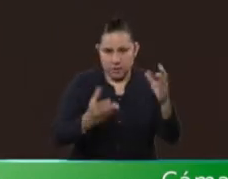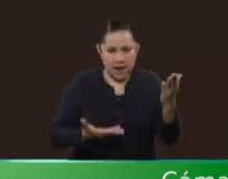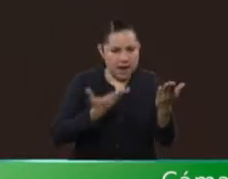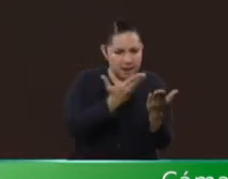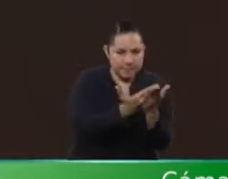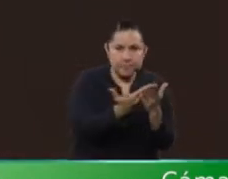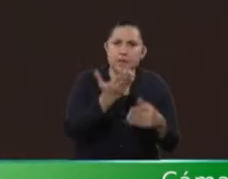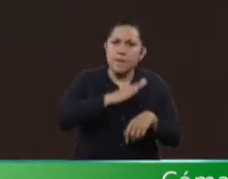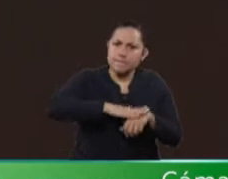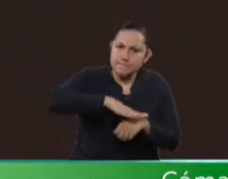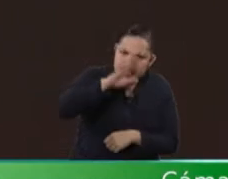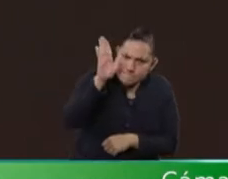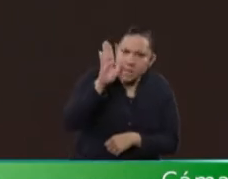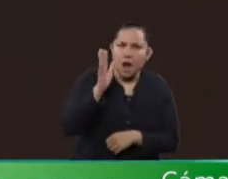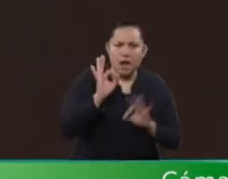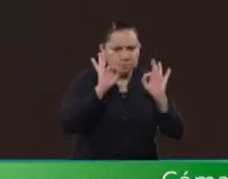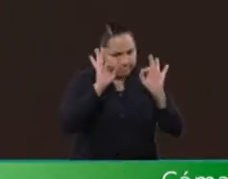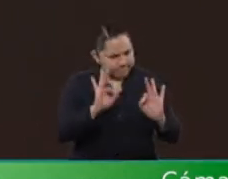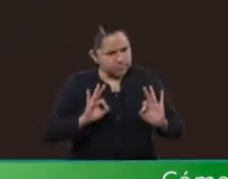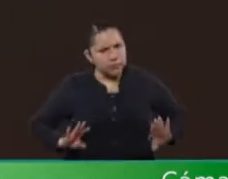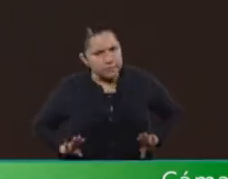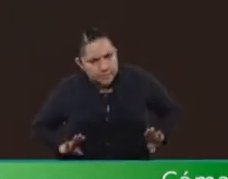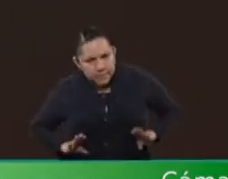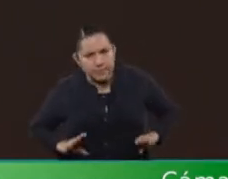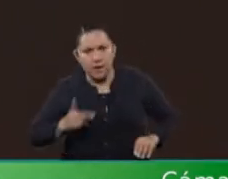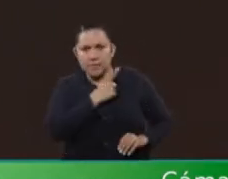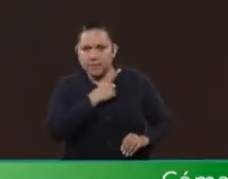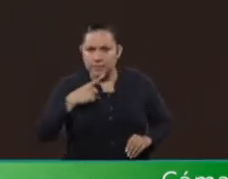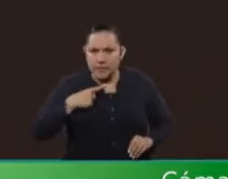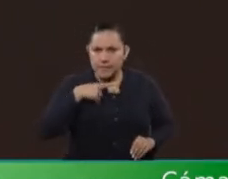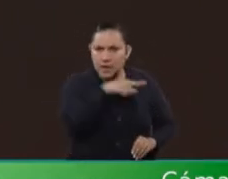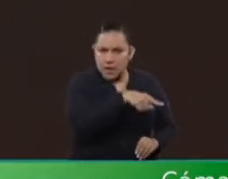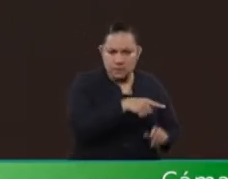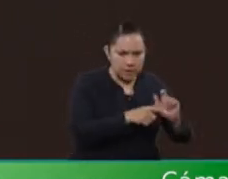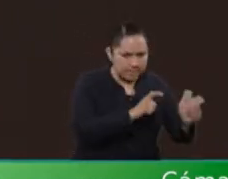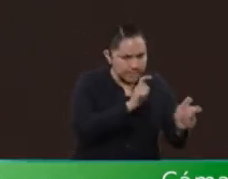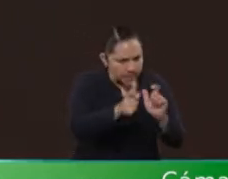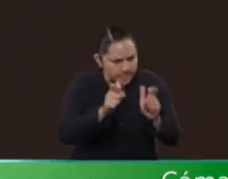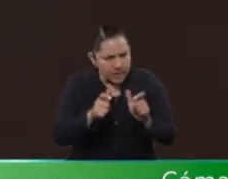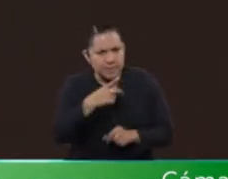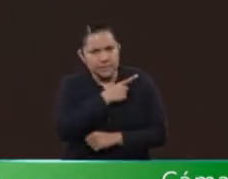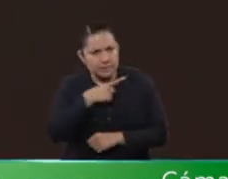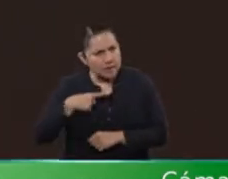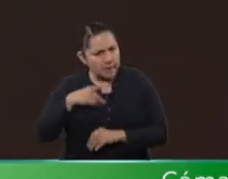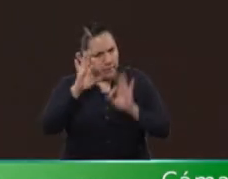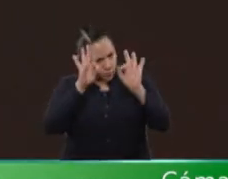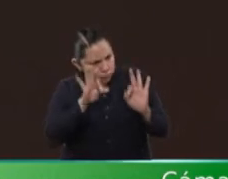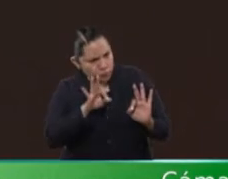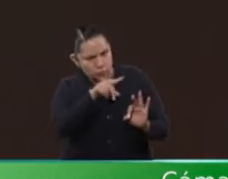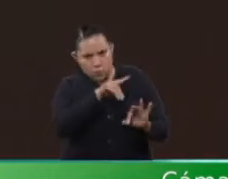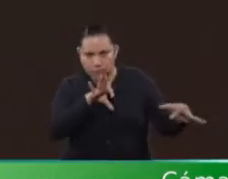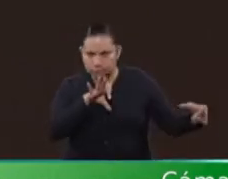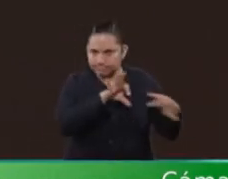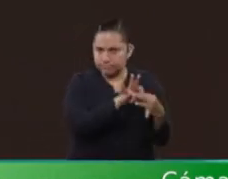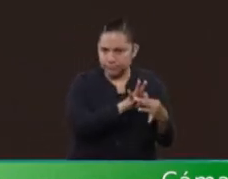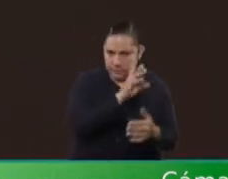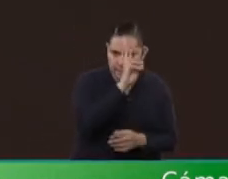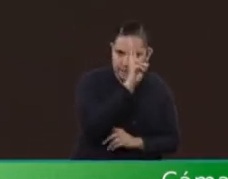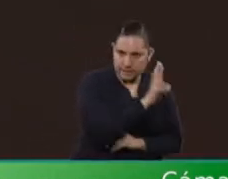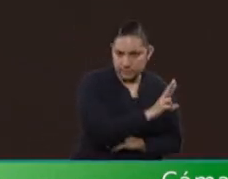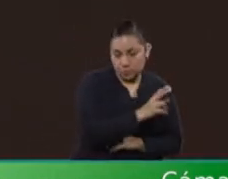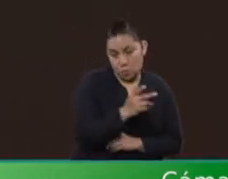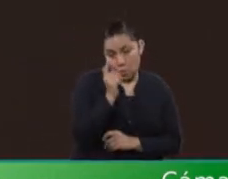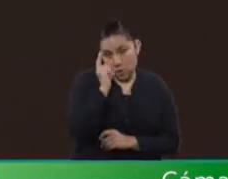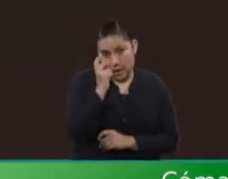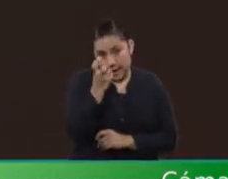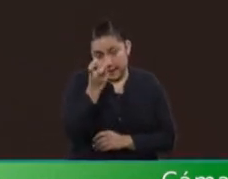mayor dignificación, y para eso esperemos que próximamente la Comisión de Trabajo pueda debatir esta